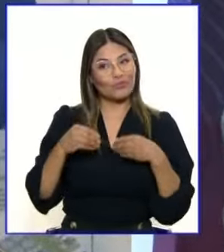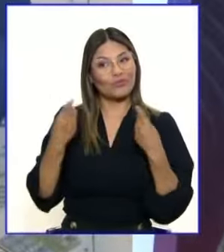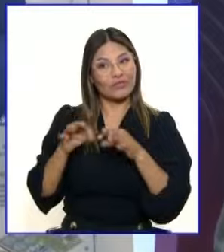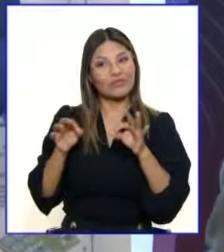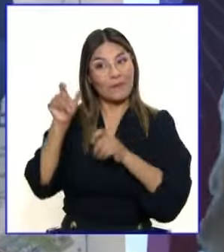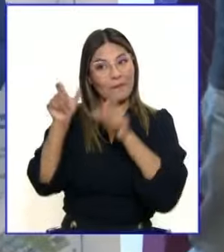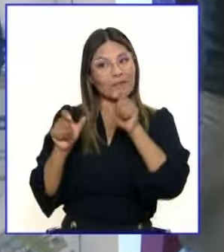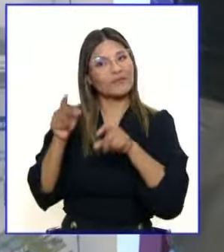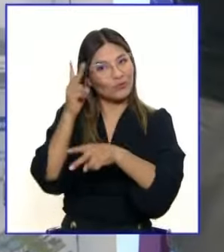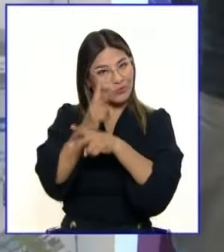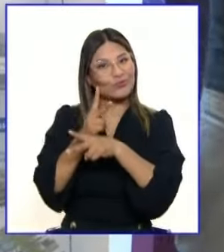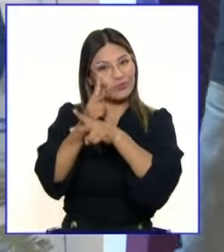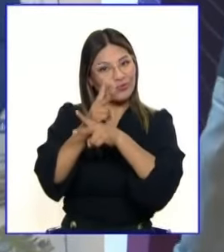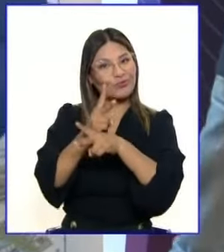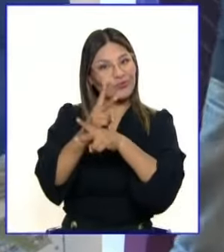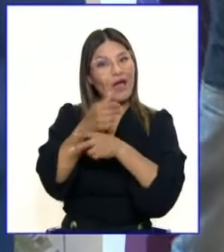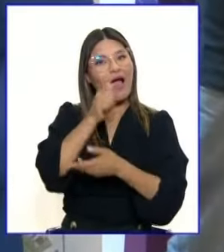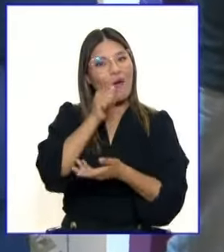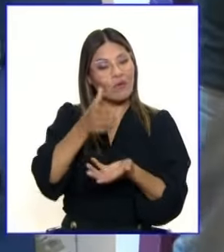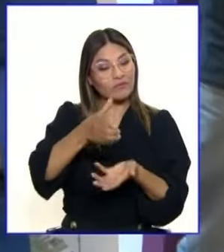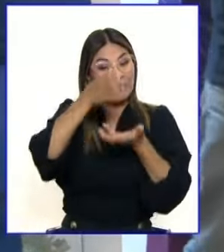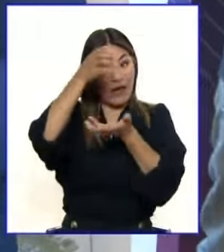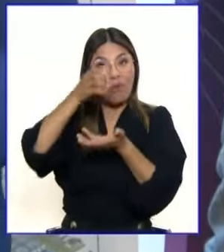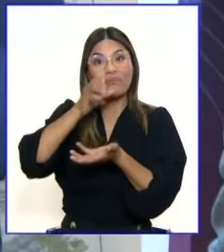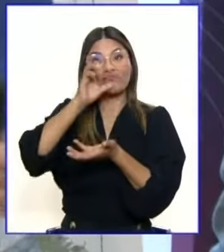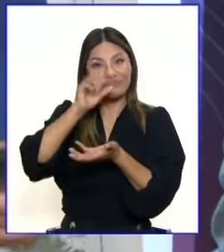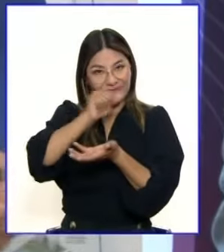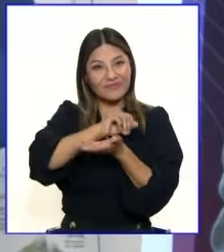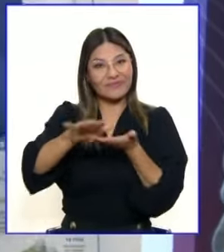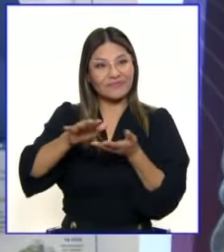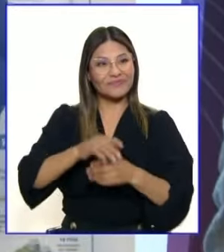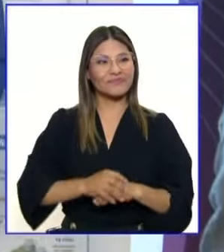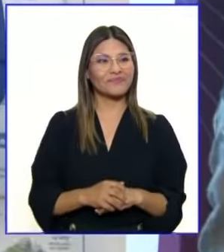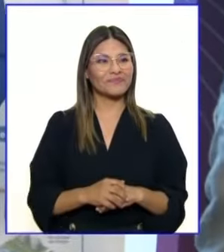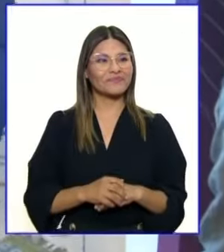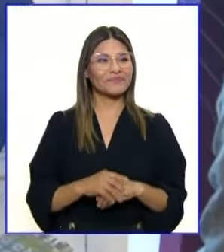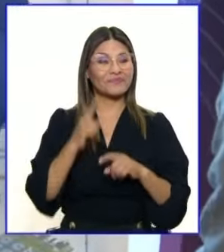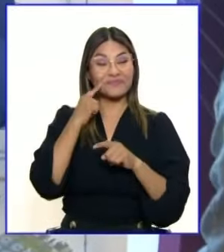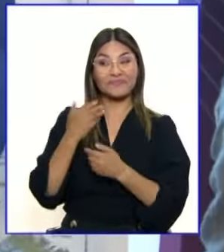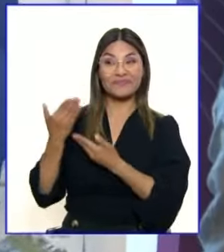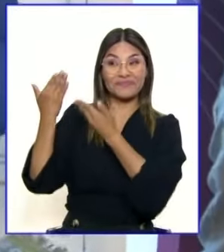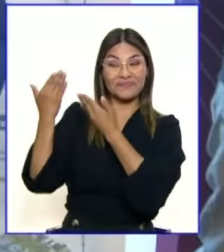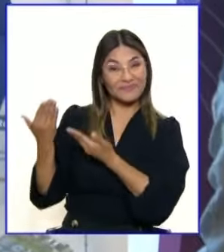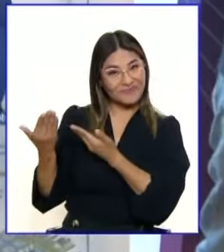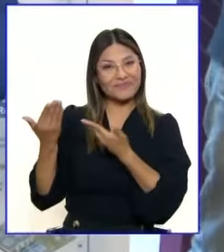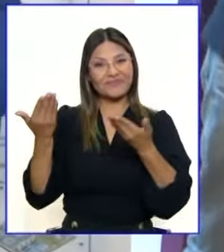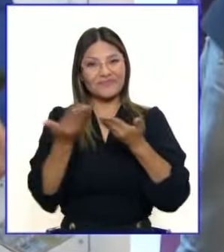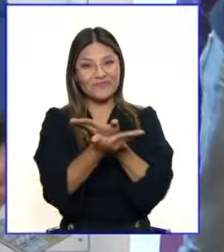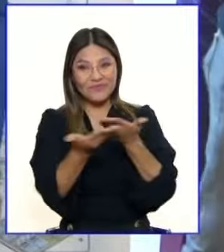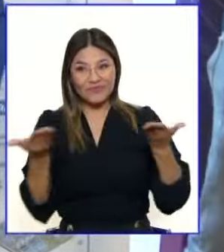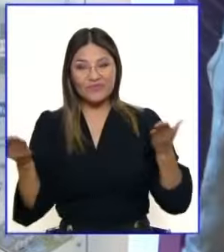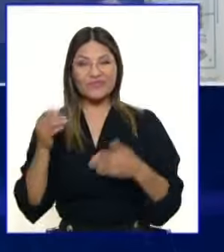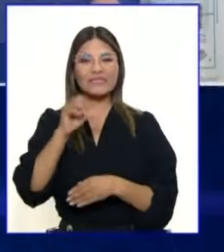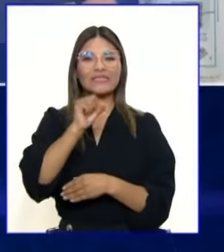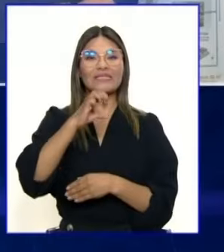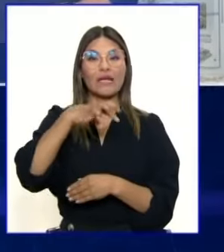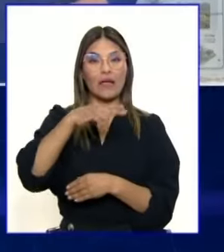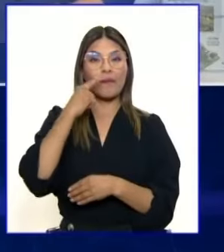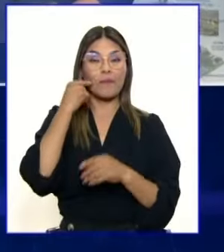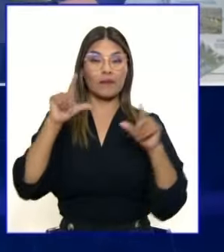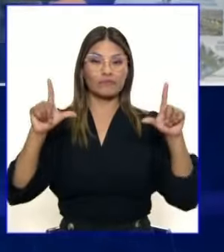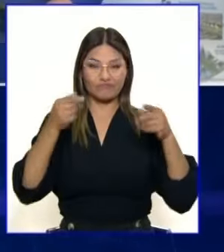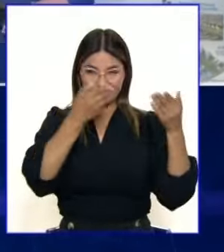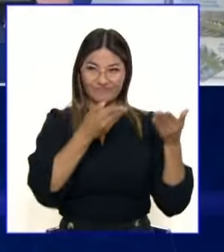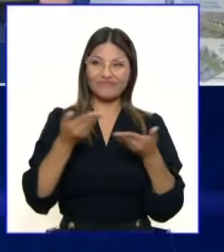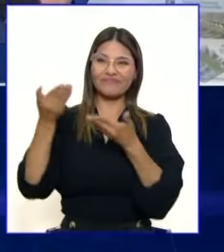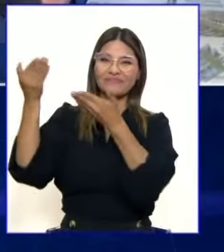la gente a cuidar el agua, y el agua es gratuita. Así es, muchas gracias, Vi, con este reporte desde el stand de CEDAPAL en la PEC Ciudadano.